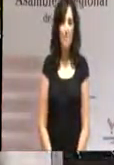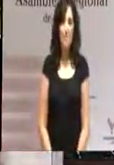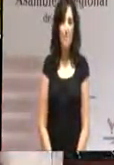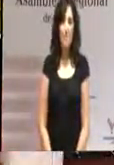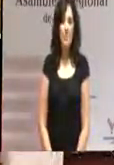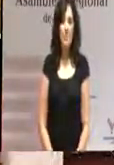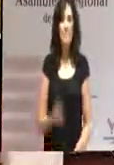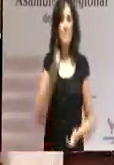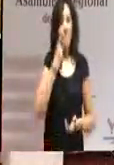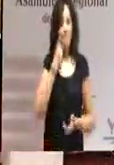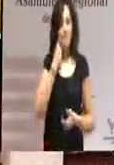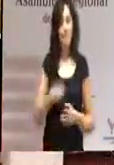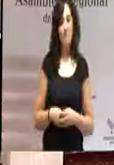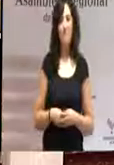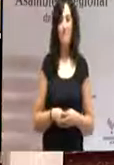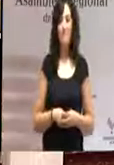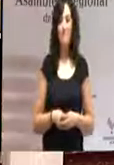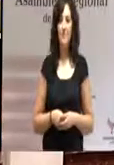Miren,